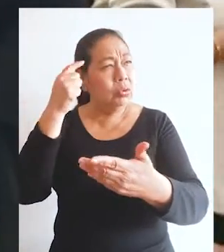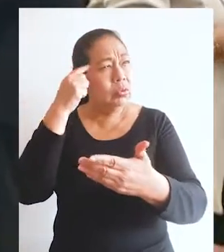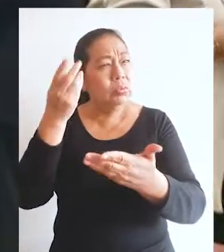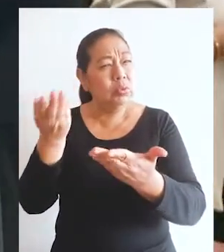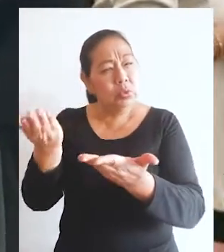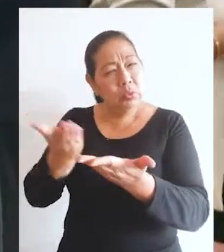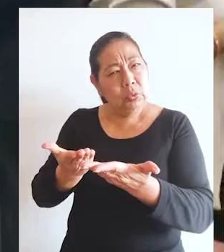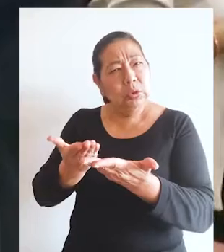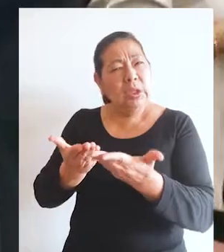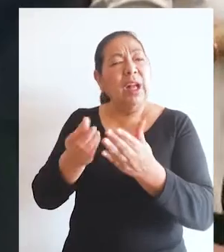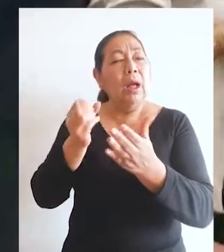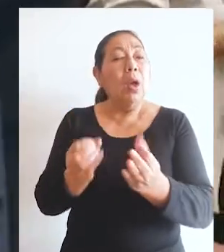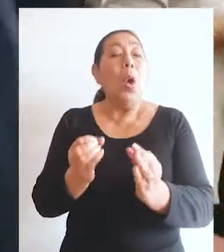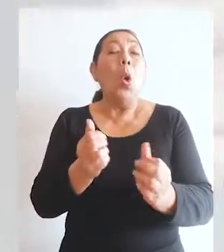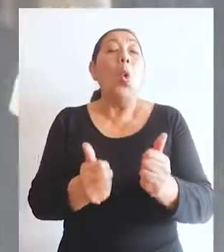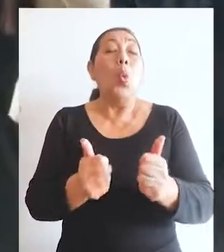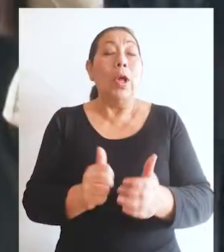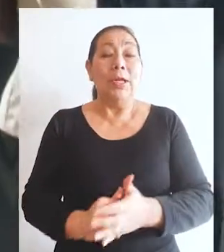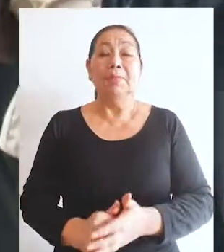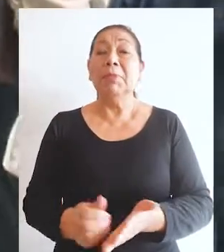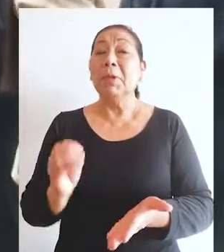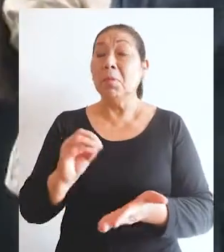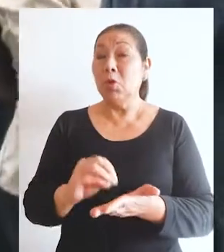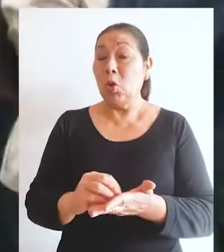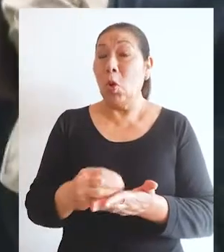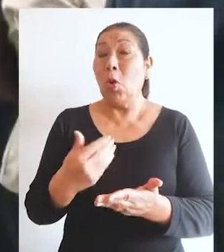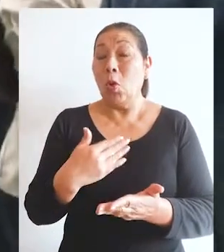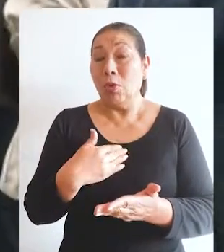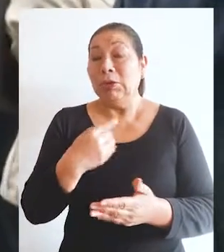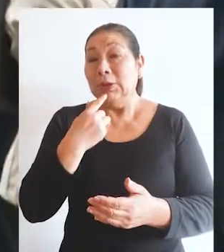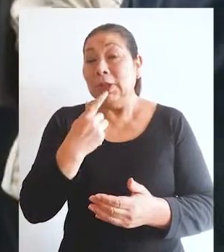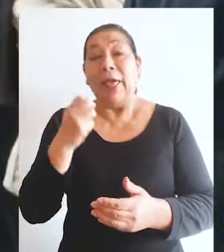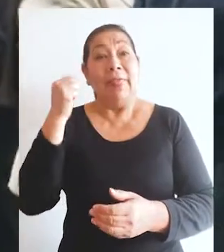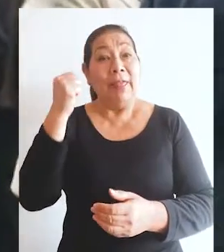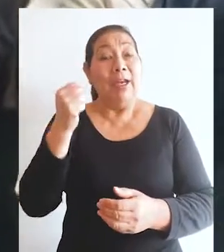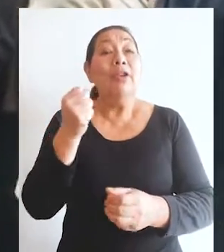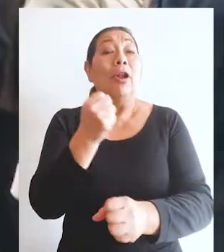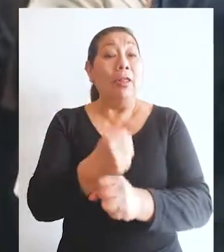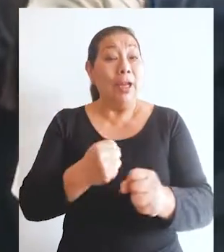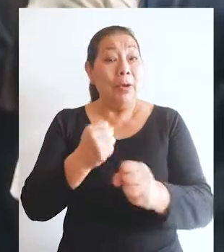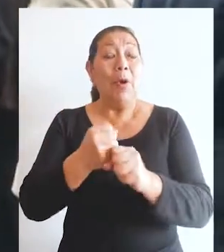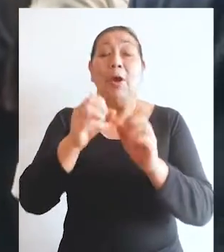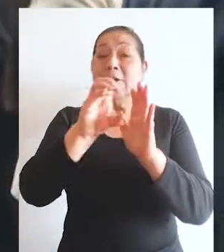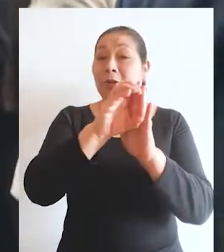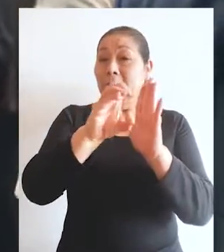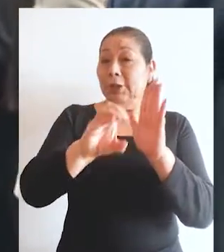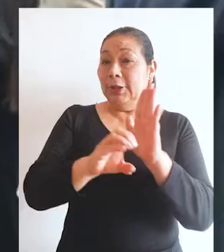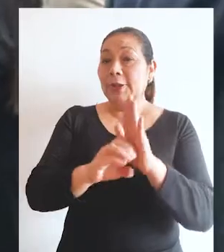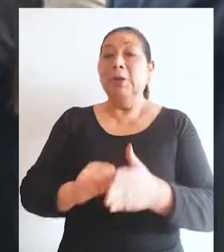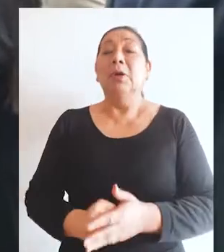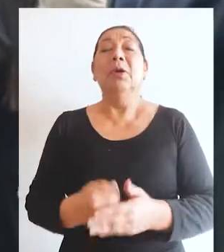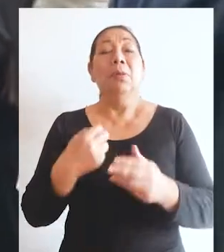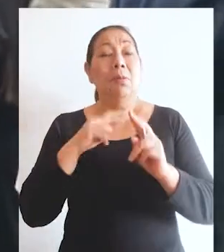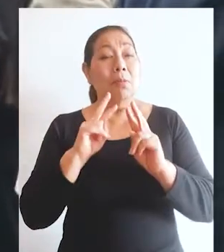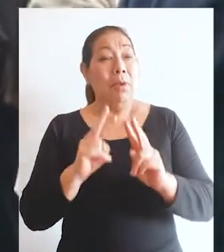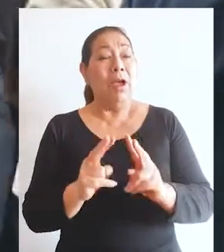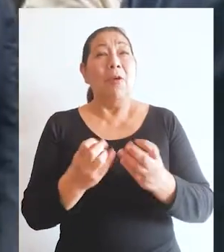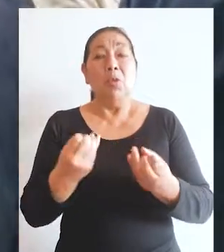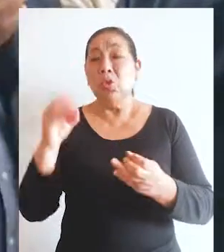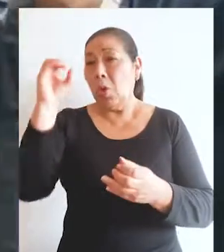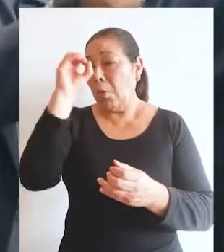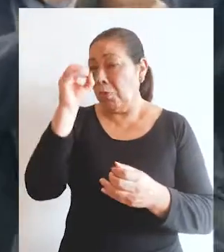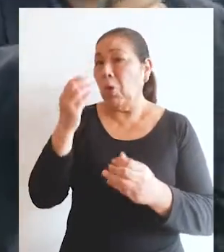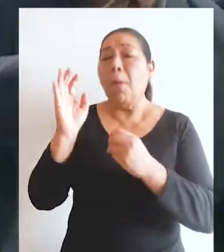las circunstancias y decidir en conjunto. Y además en mi campo, lo que es el derecho laboral constitucional, veo que hay